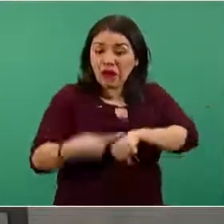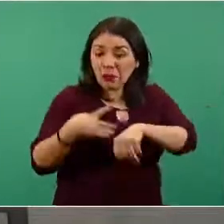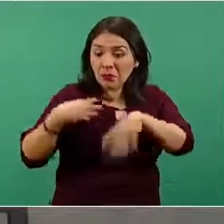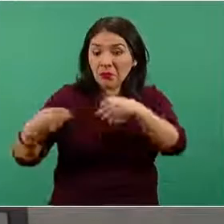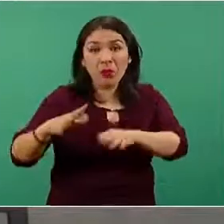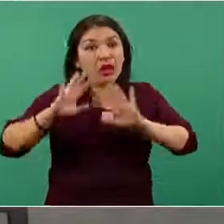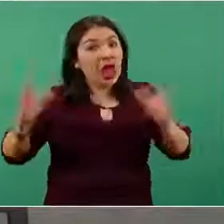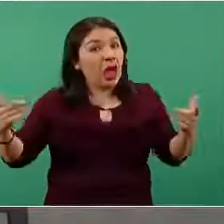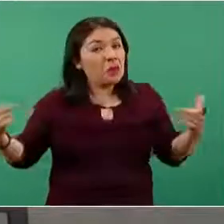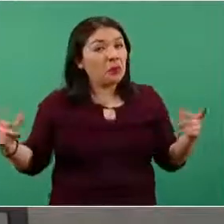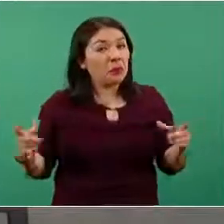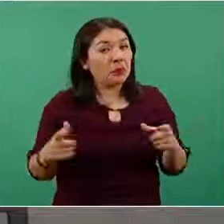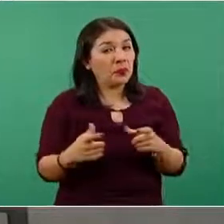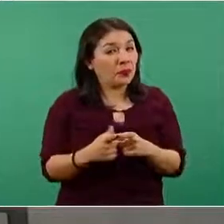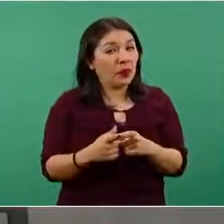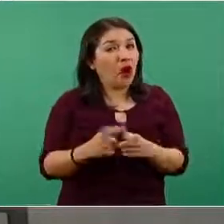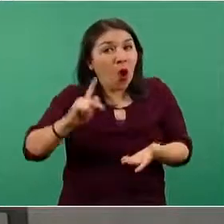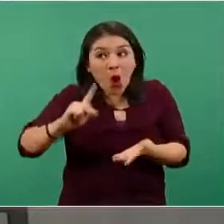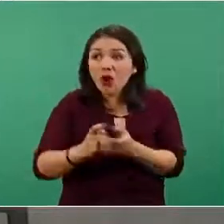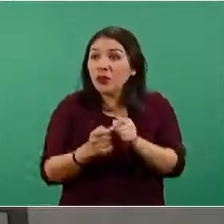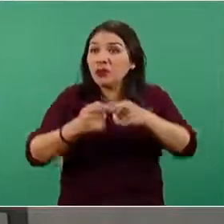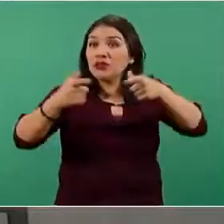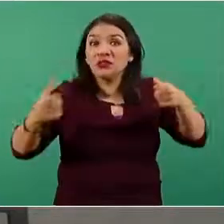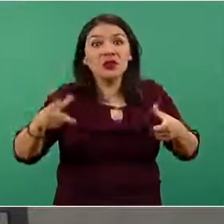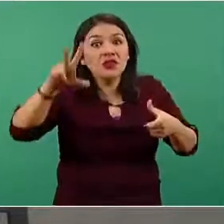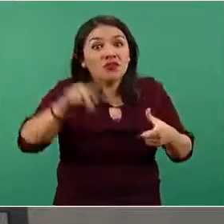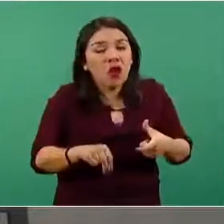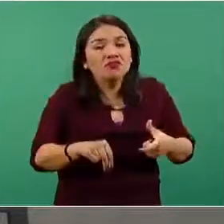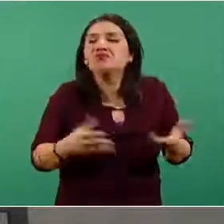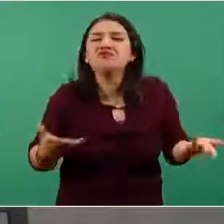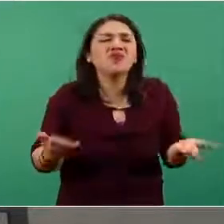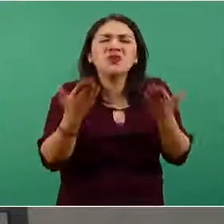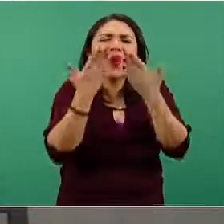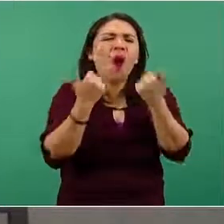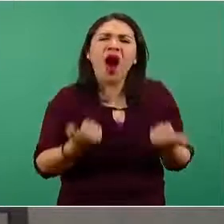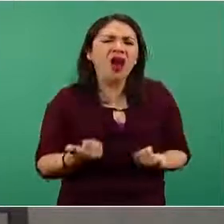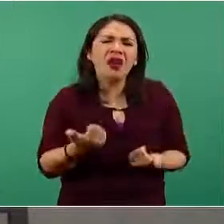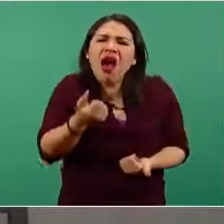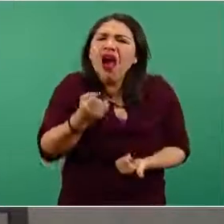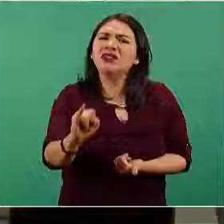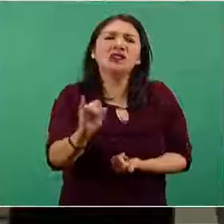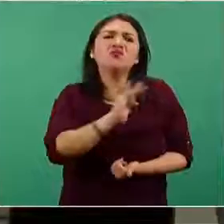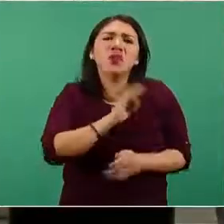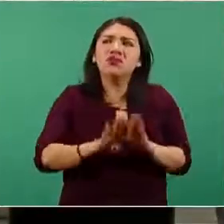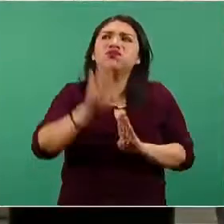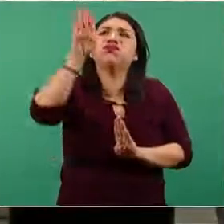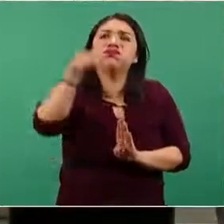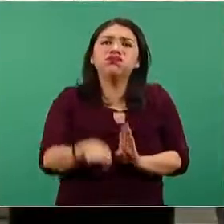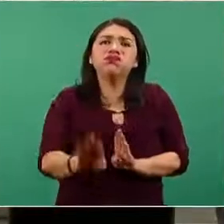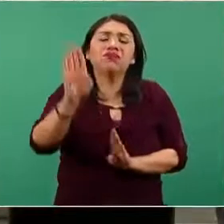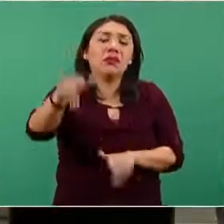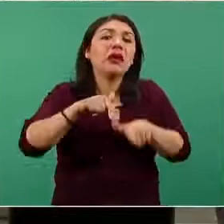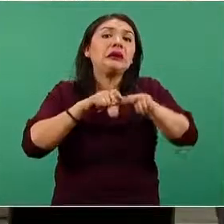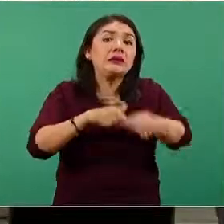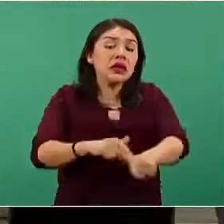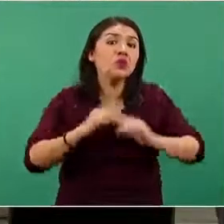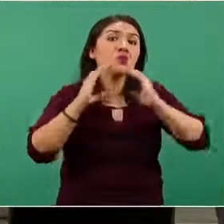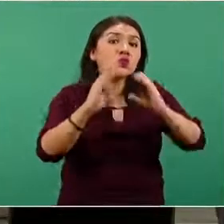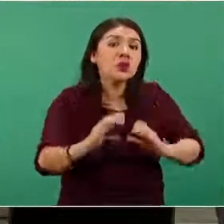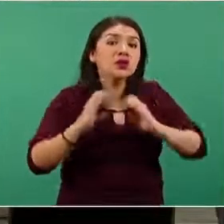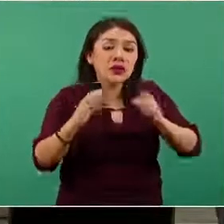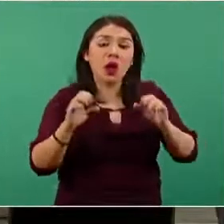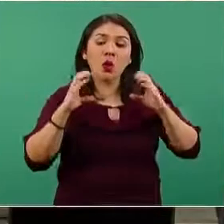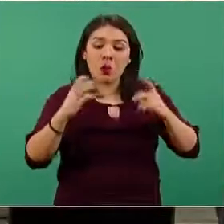no rebrote o no resurja o no vuelva a estar activa en cualquier momento. Entonces, las medidas de precaución, la